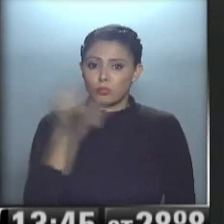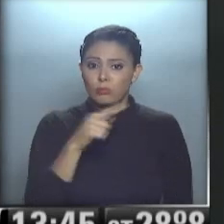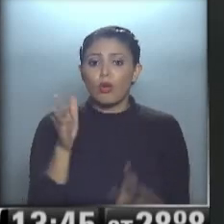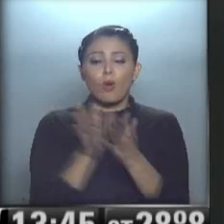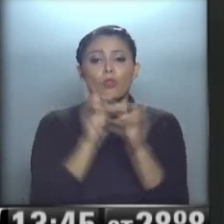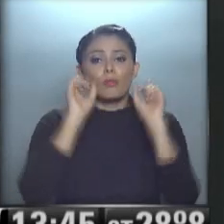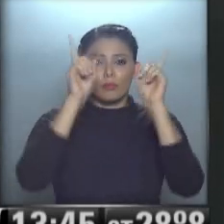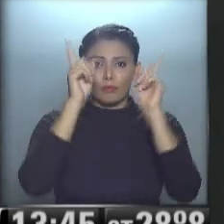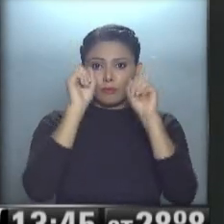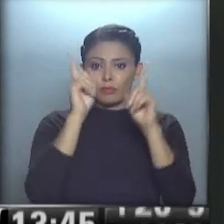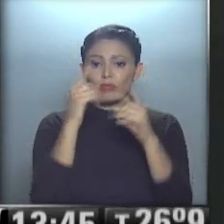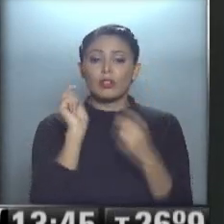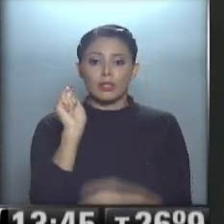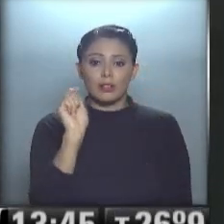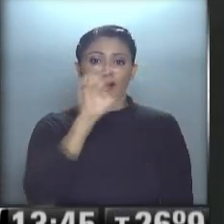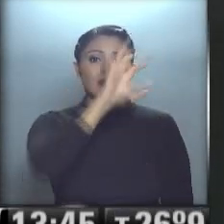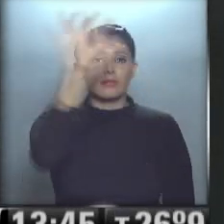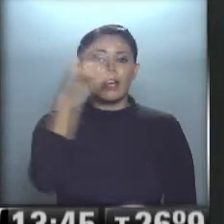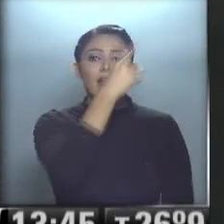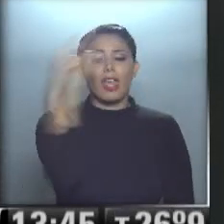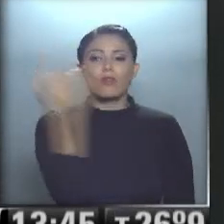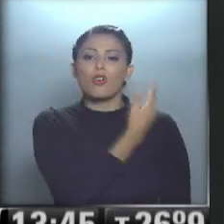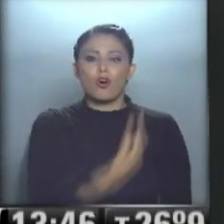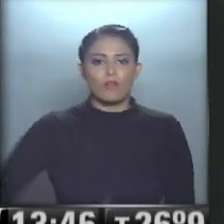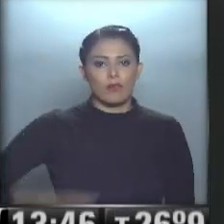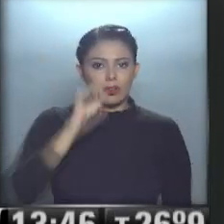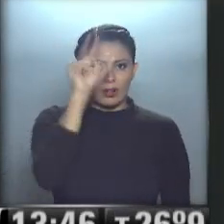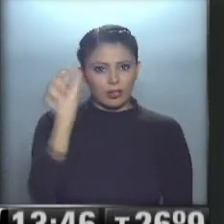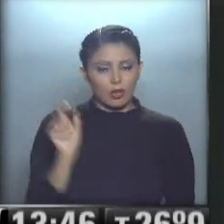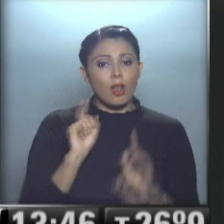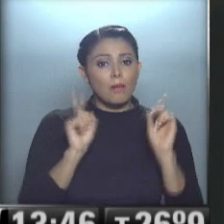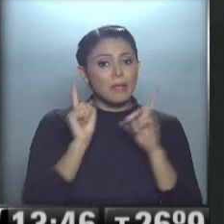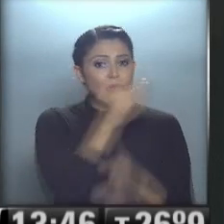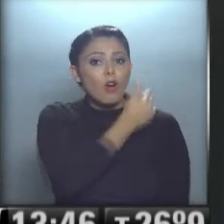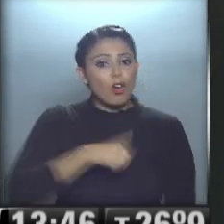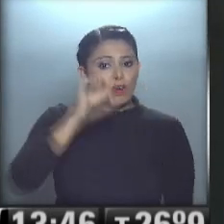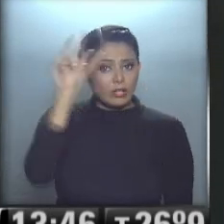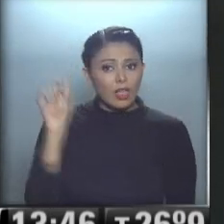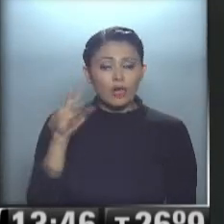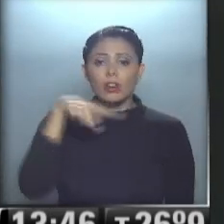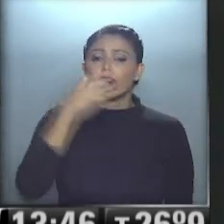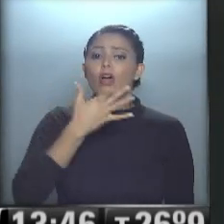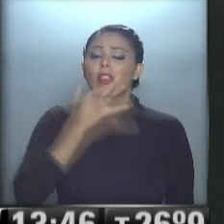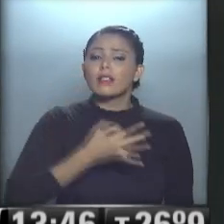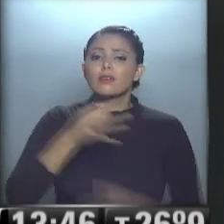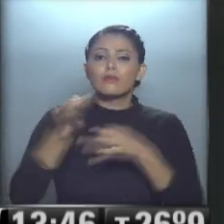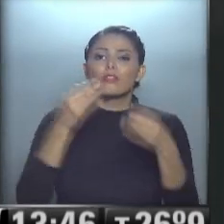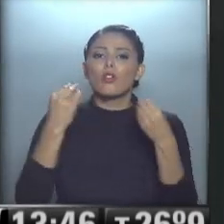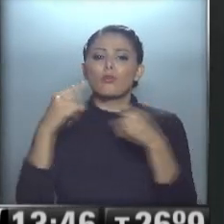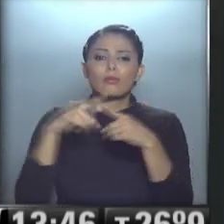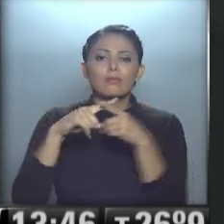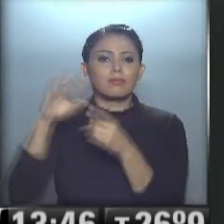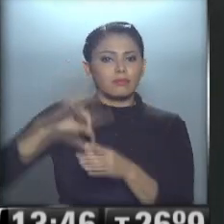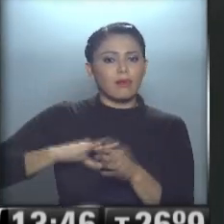trabajadores docentes son precisamente los gobernadores de las provincias los gobernadores de las provincias toman una estrategia de negociación seral en